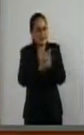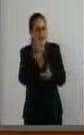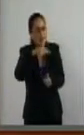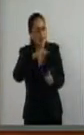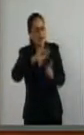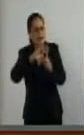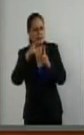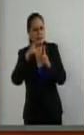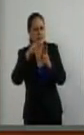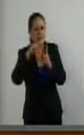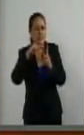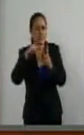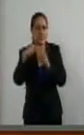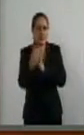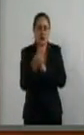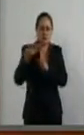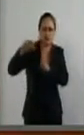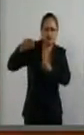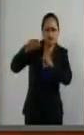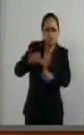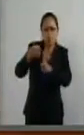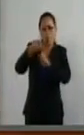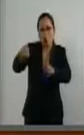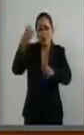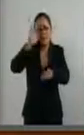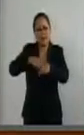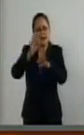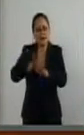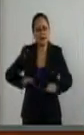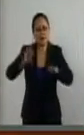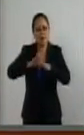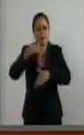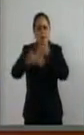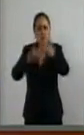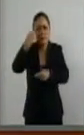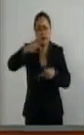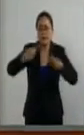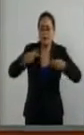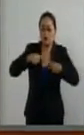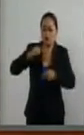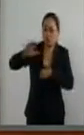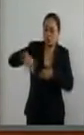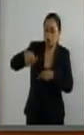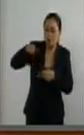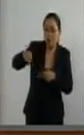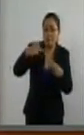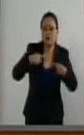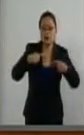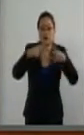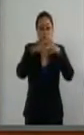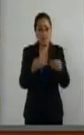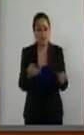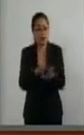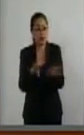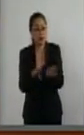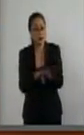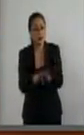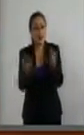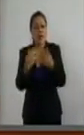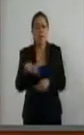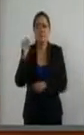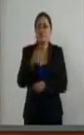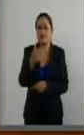darle orden, cauce al proceso, especialmente de buscar a aquellas personas desaparecidas, y ese argumento pues